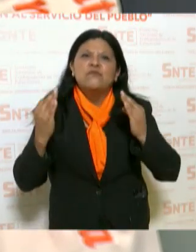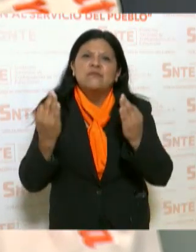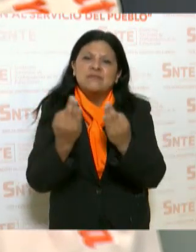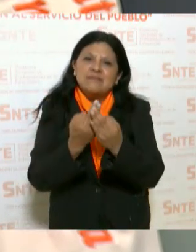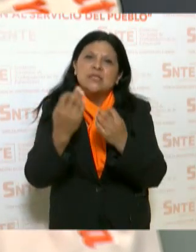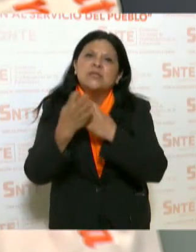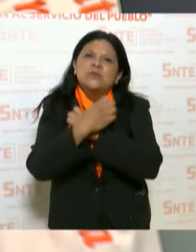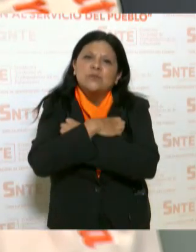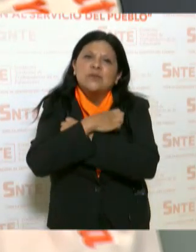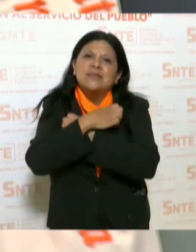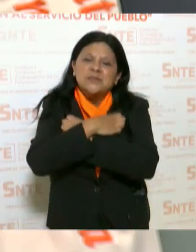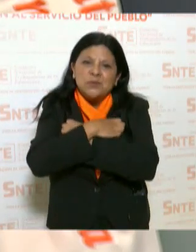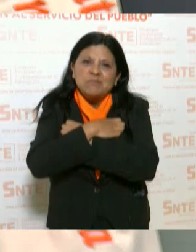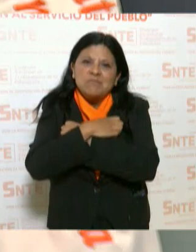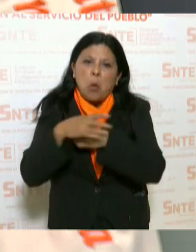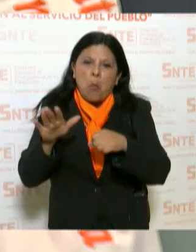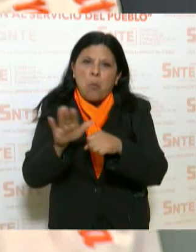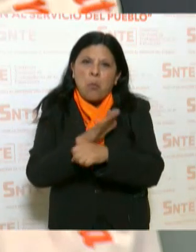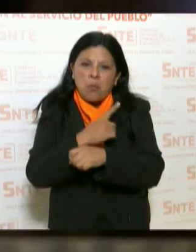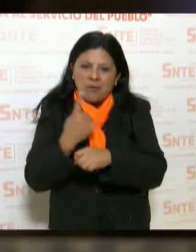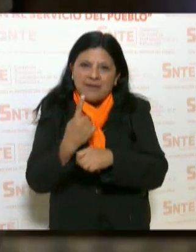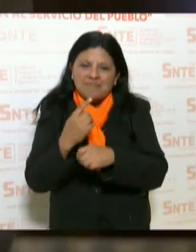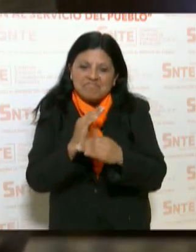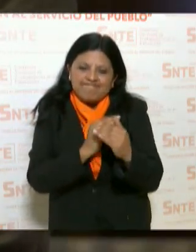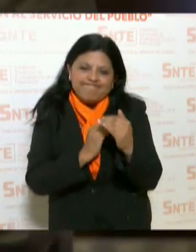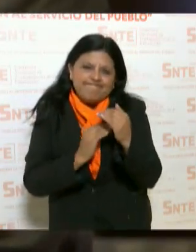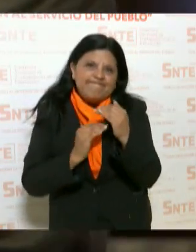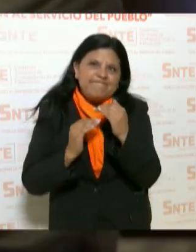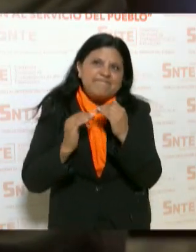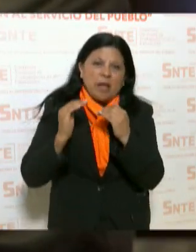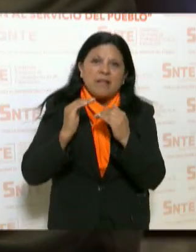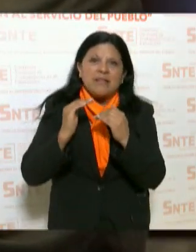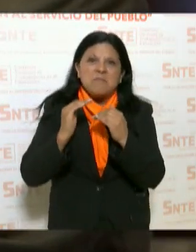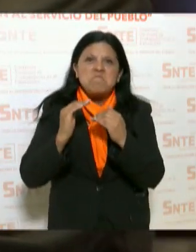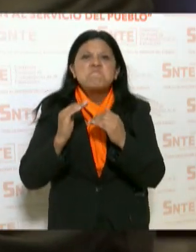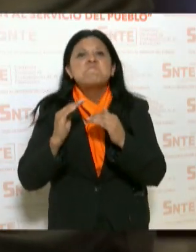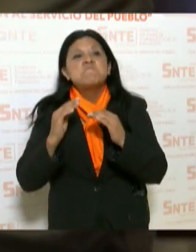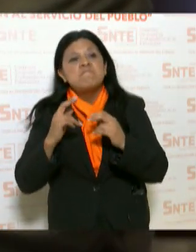cuanto a avance educativo, que vino una maestra